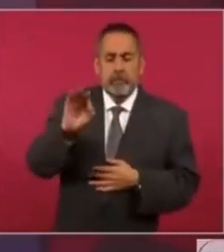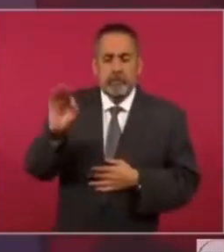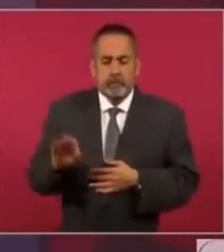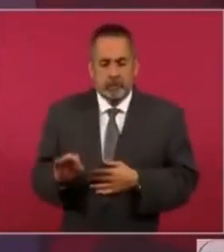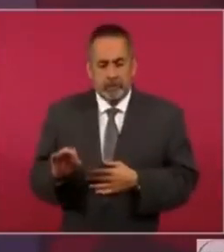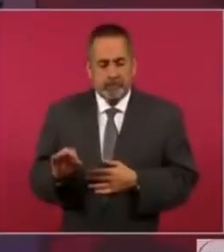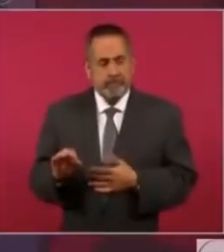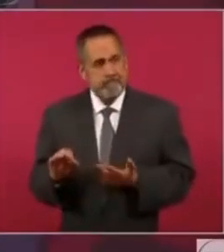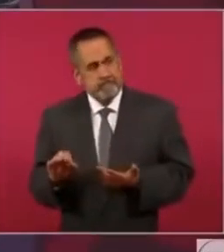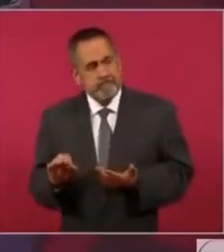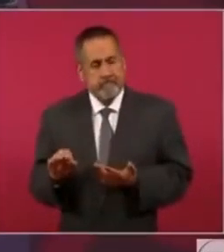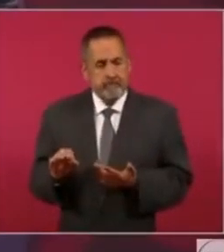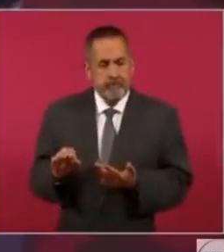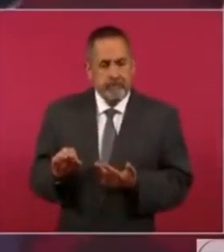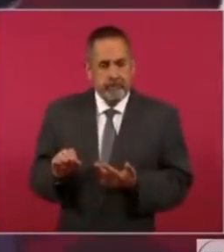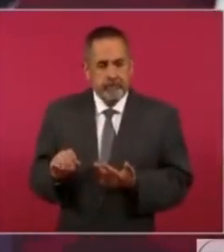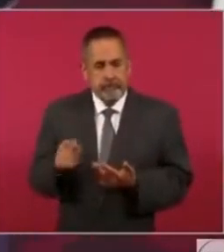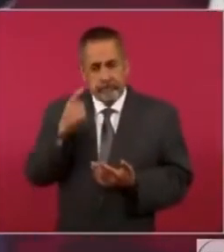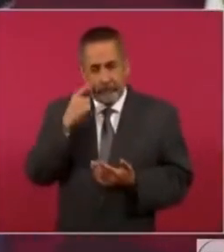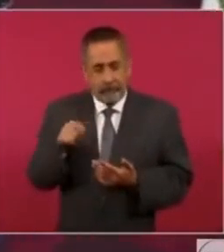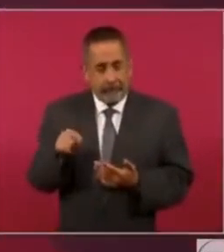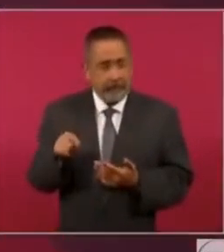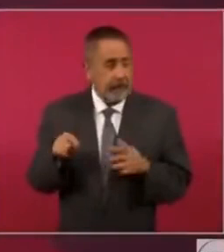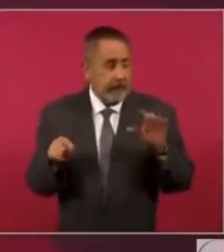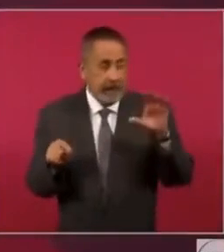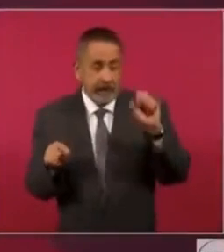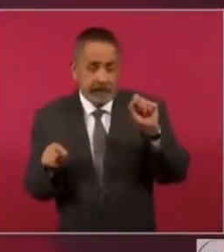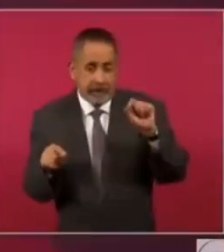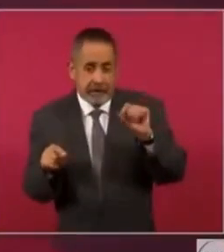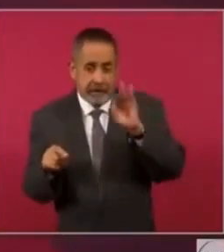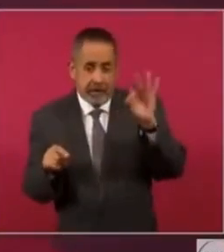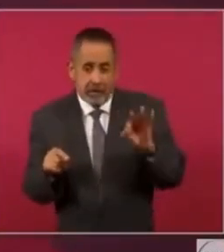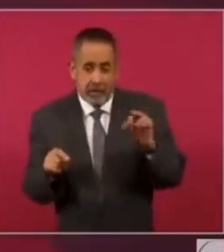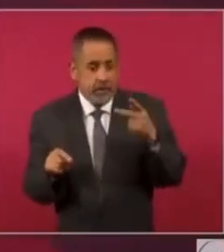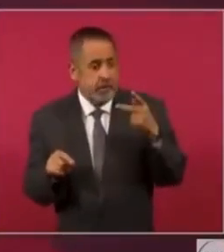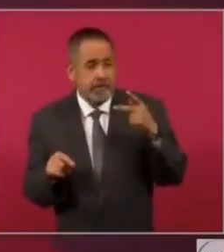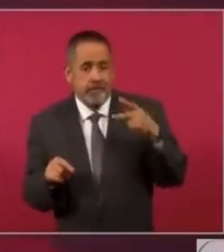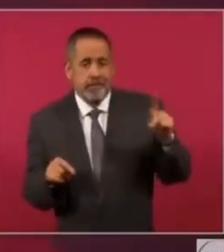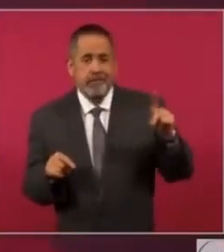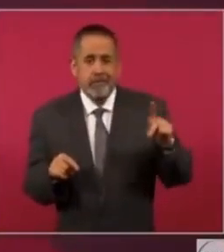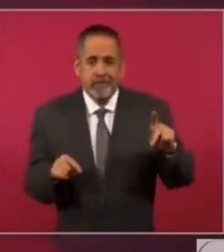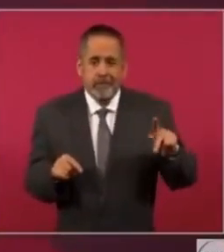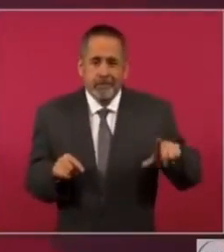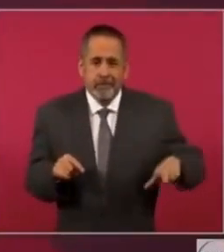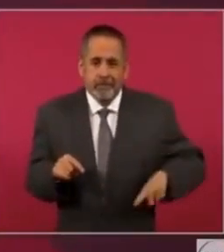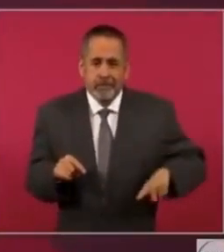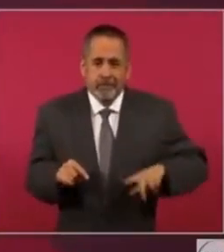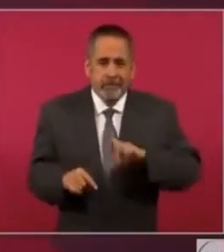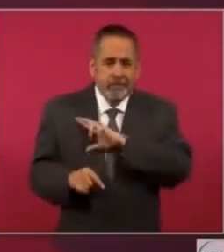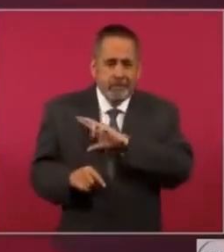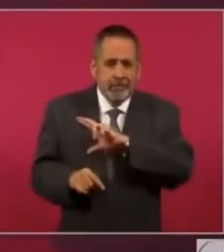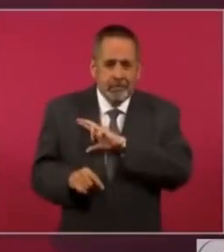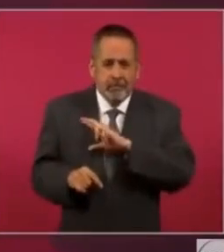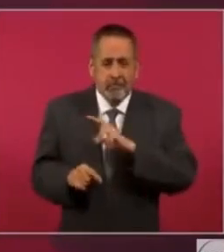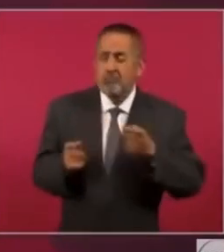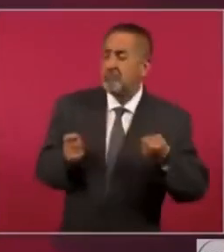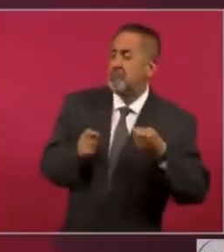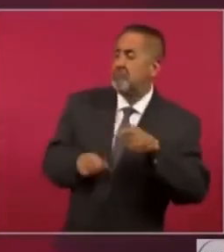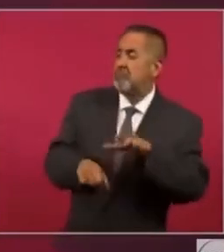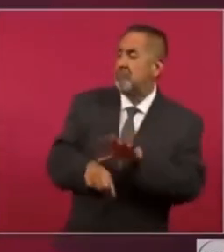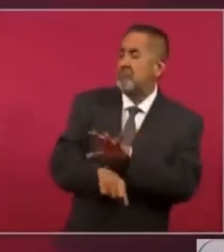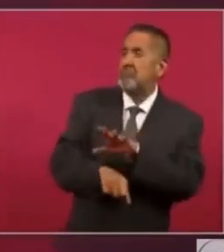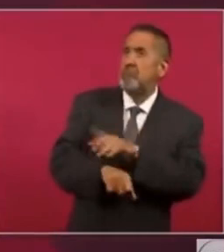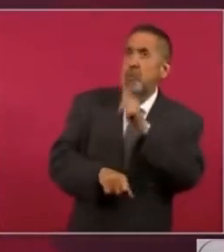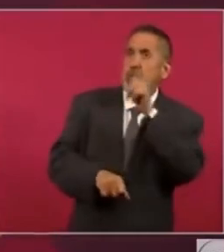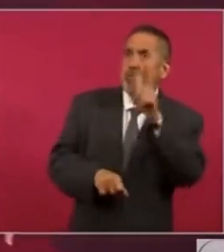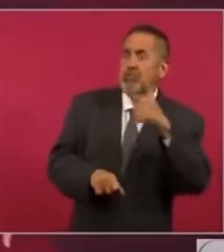39%, es decir, 60% controlado por las empresas particulares,